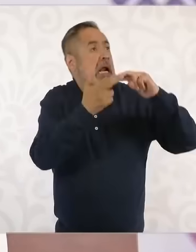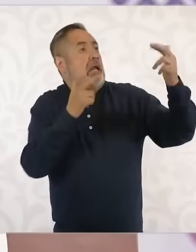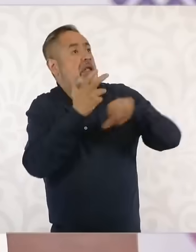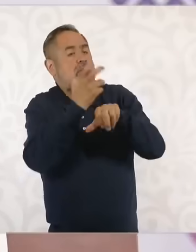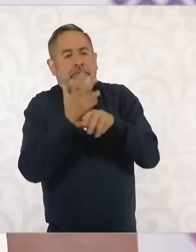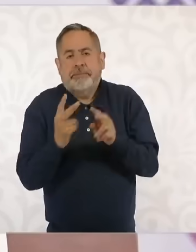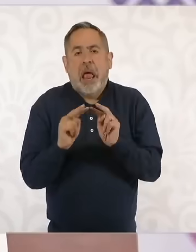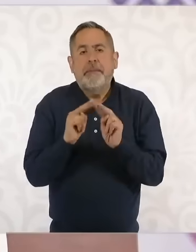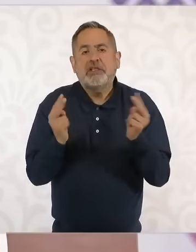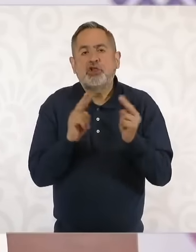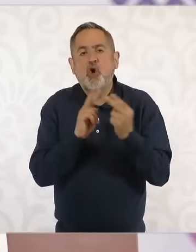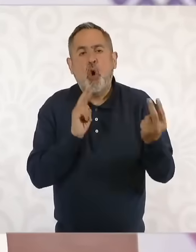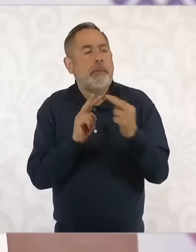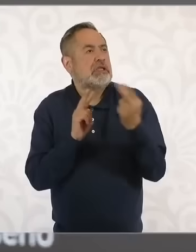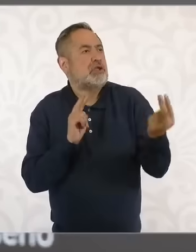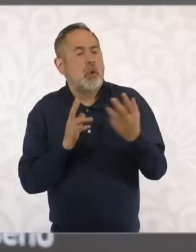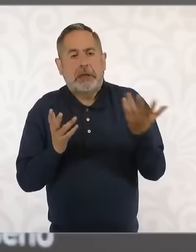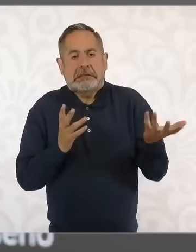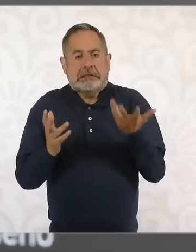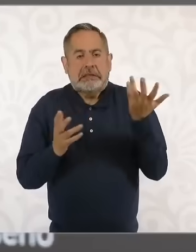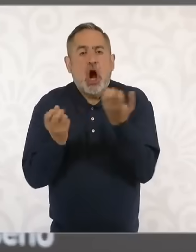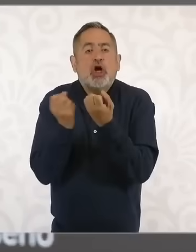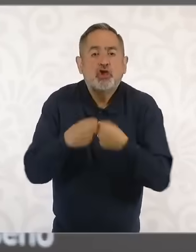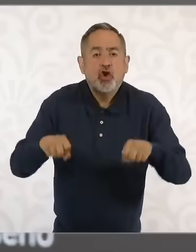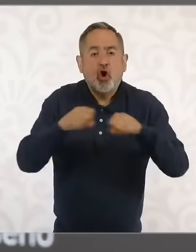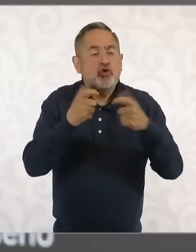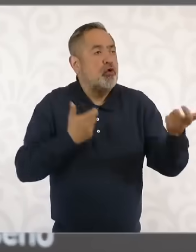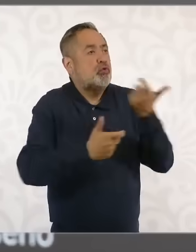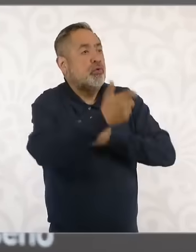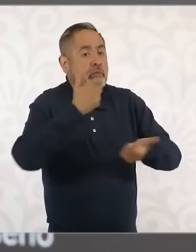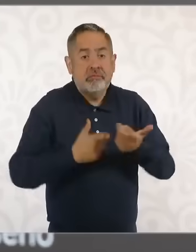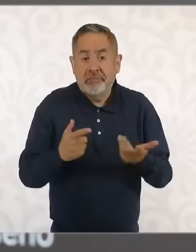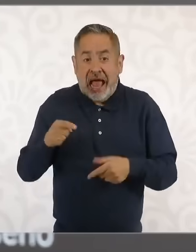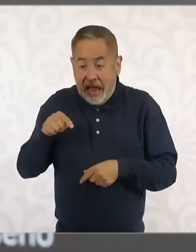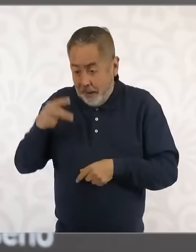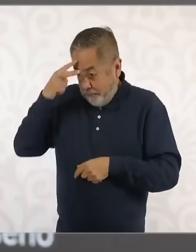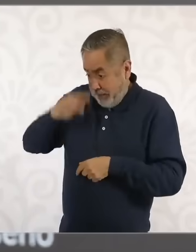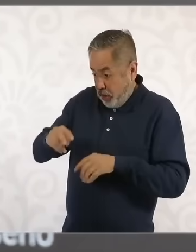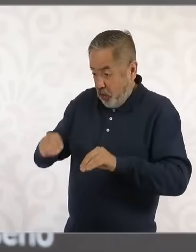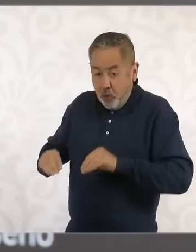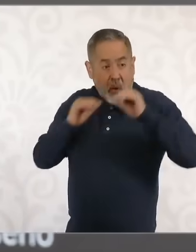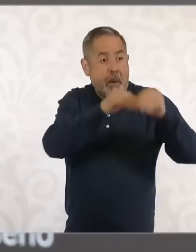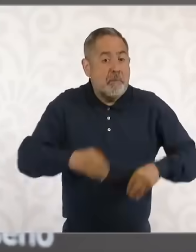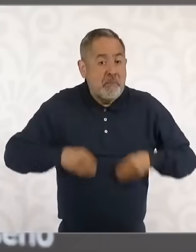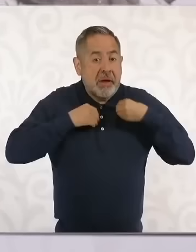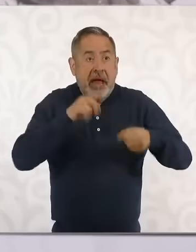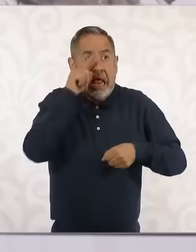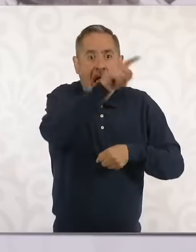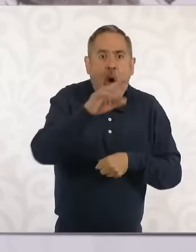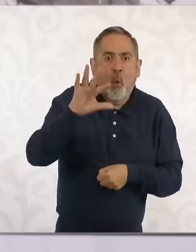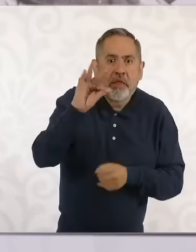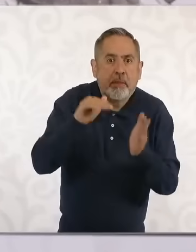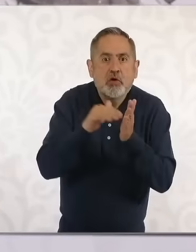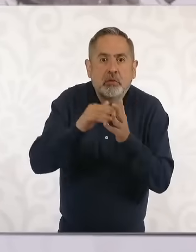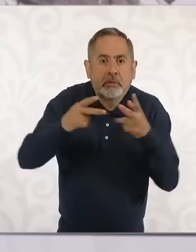vecinos, somos socios comerciales, hay 40 millones de mexicanos en Estados Unidos y debemos